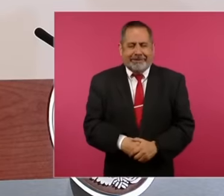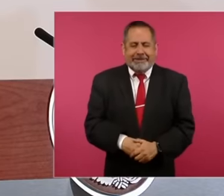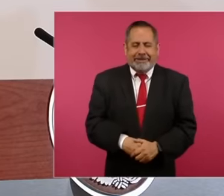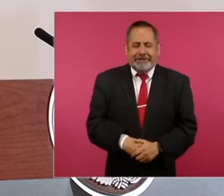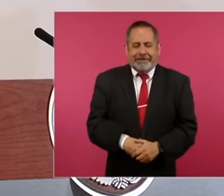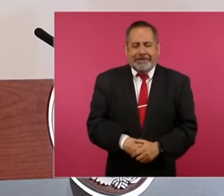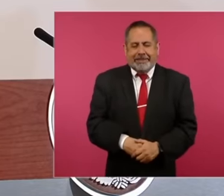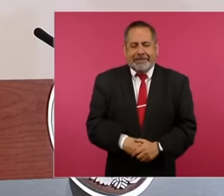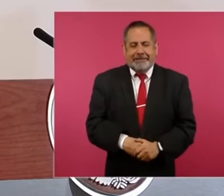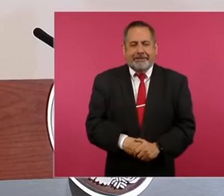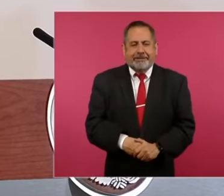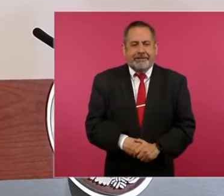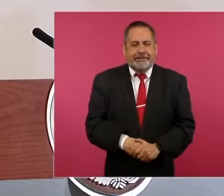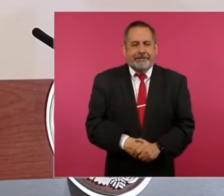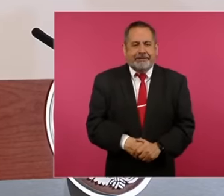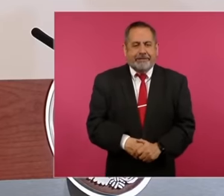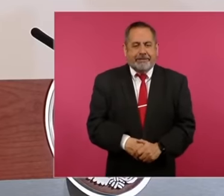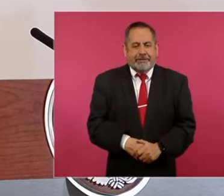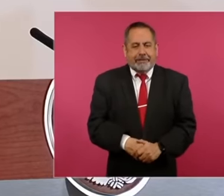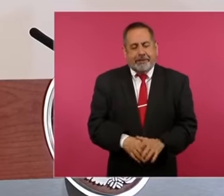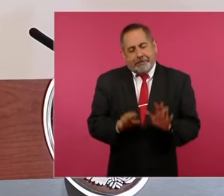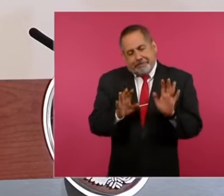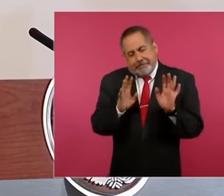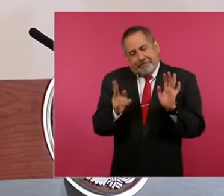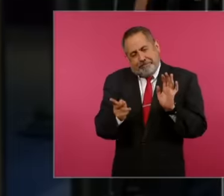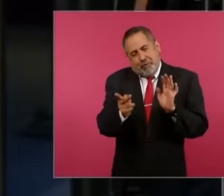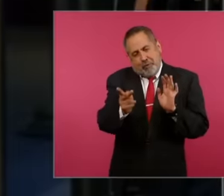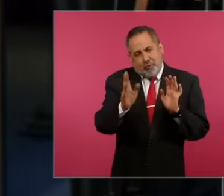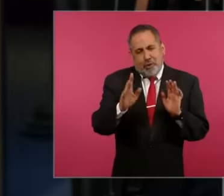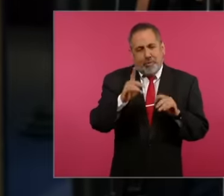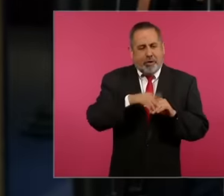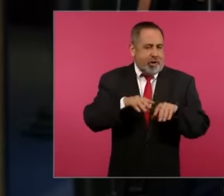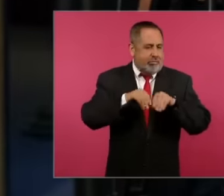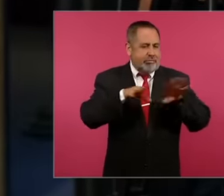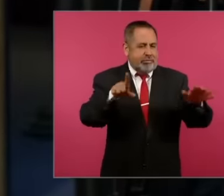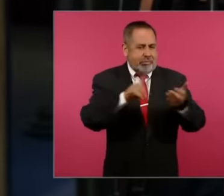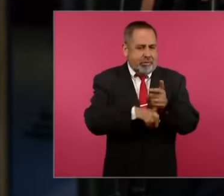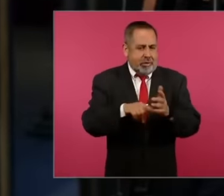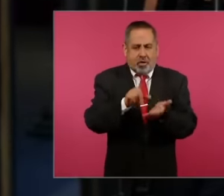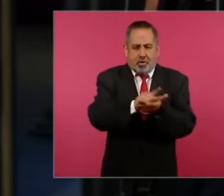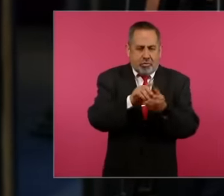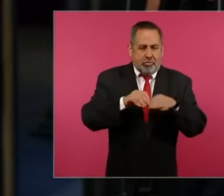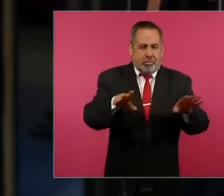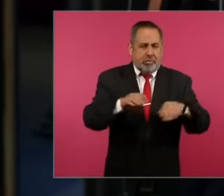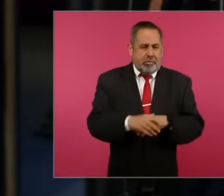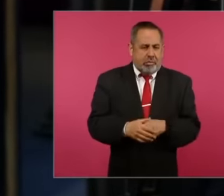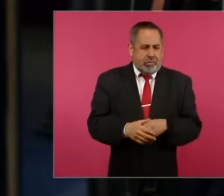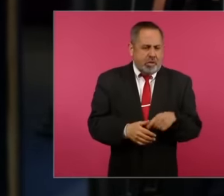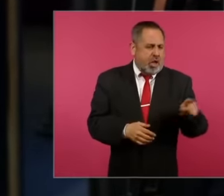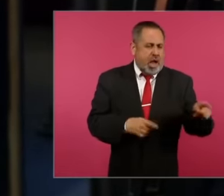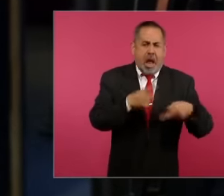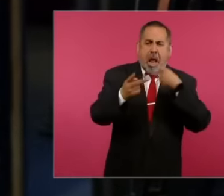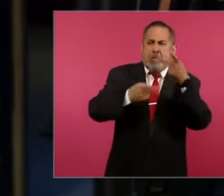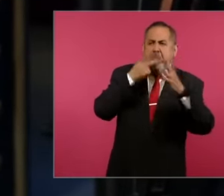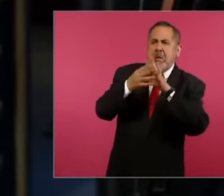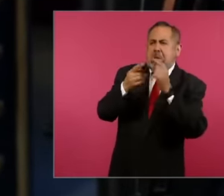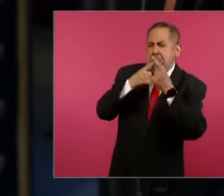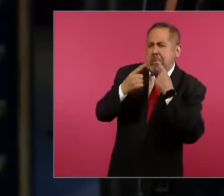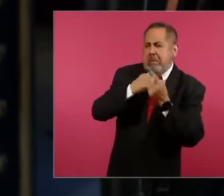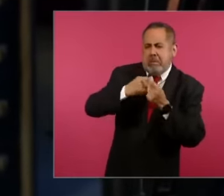No, Bueno, estoy preguntando porque es una nota, porque es un tuit. Hay quien viene a hacer gestiones aquí.